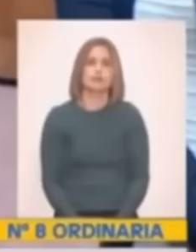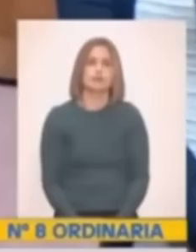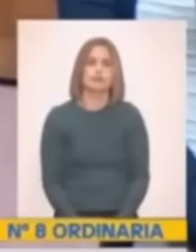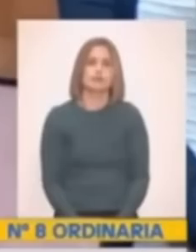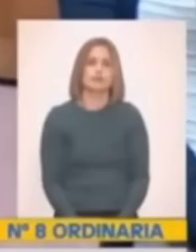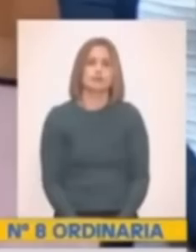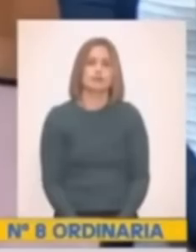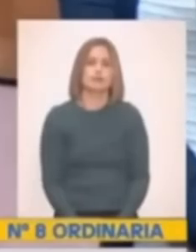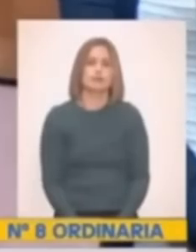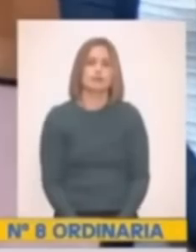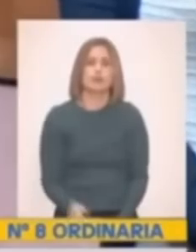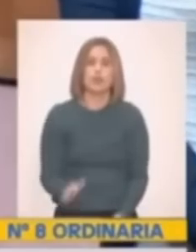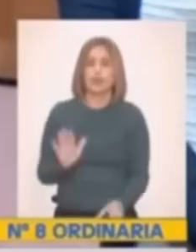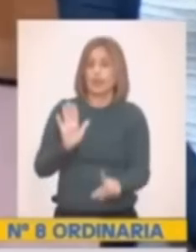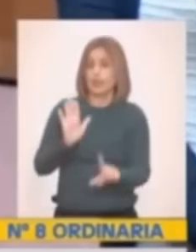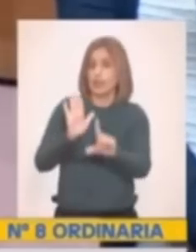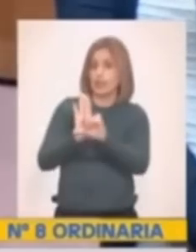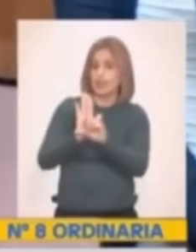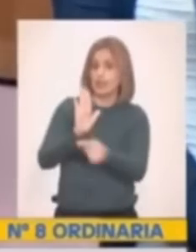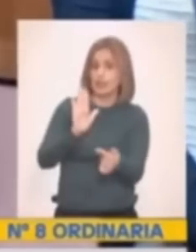Y esta ley,